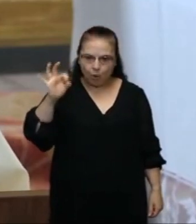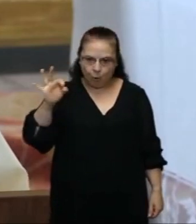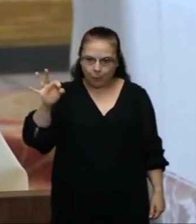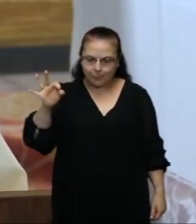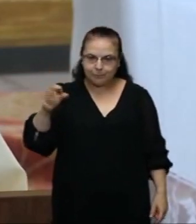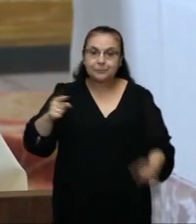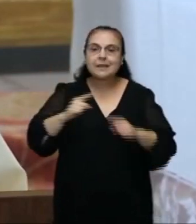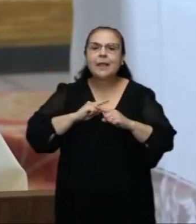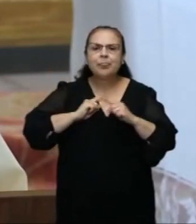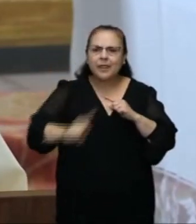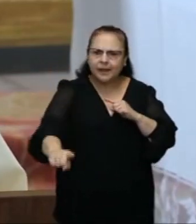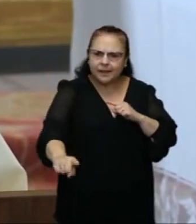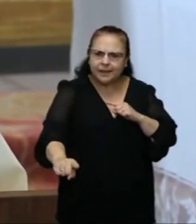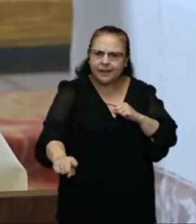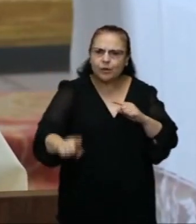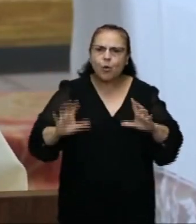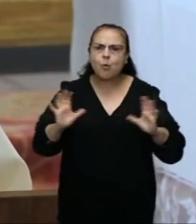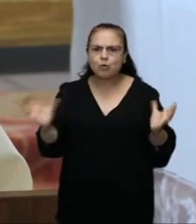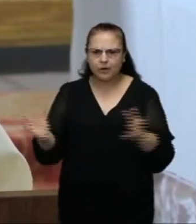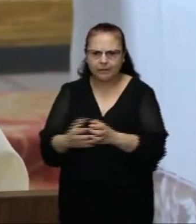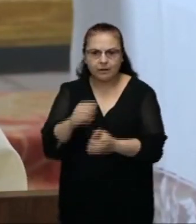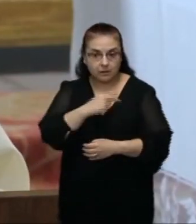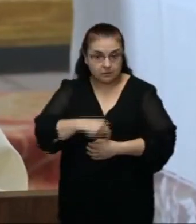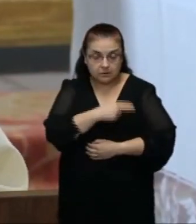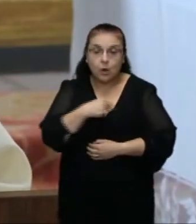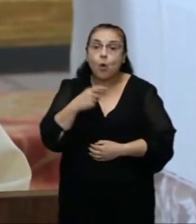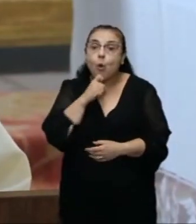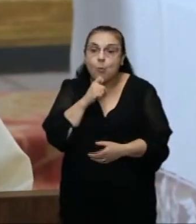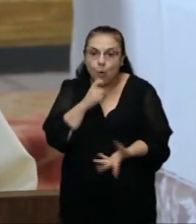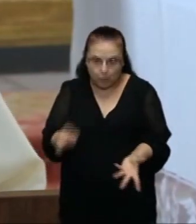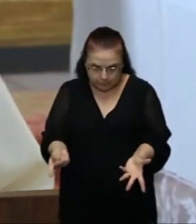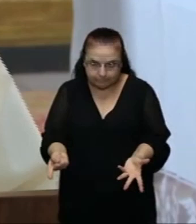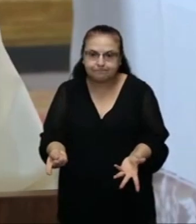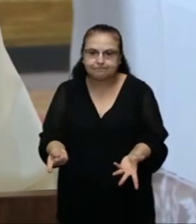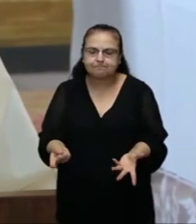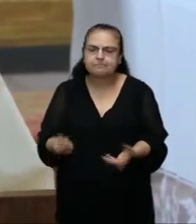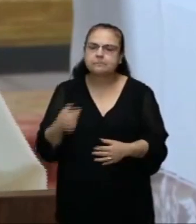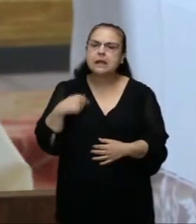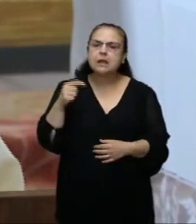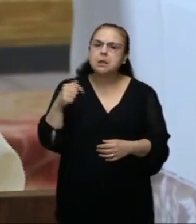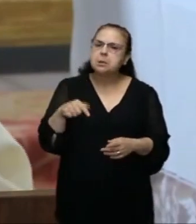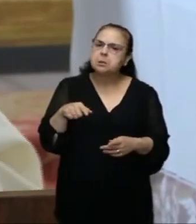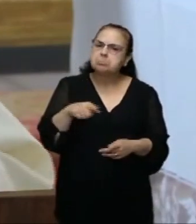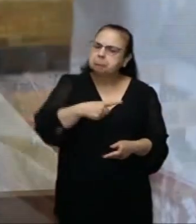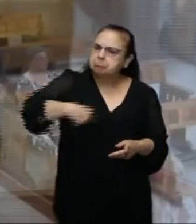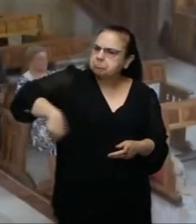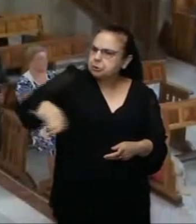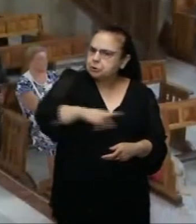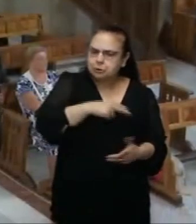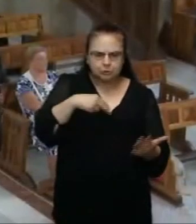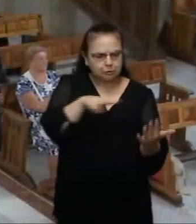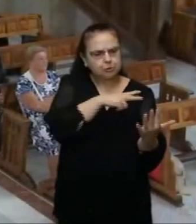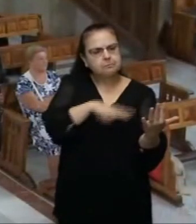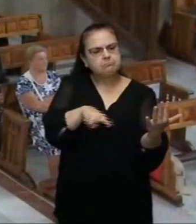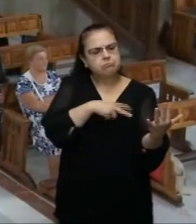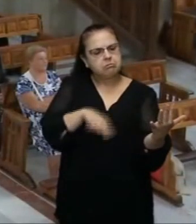una comunidad cristiana. Quizá al leer esto, a nosotros,